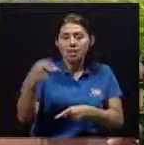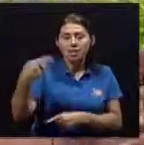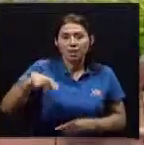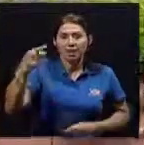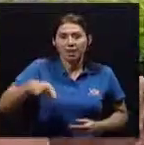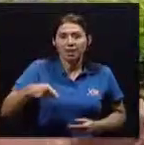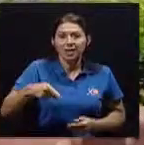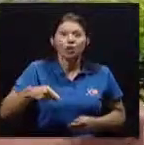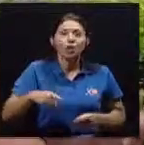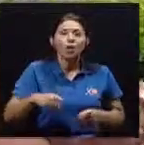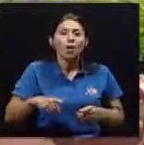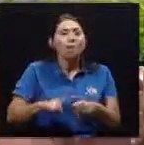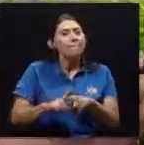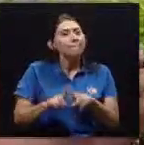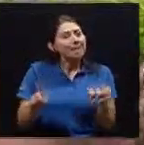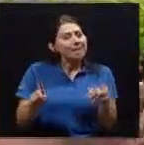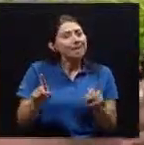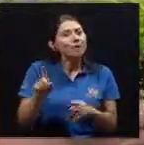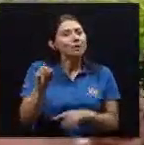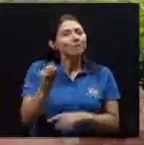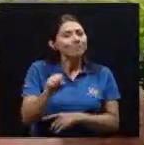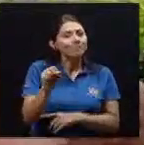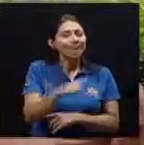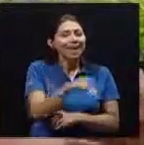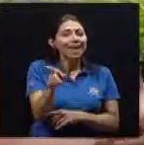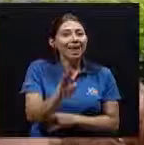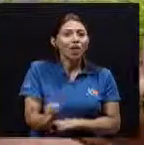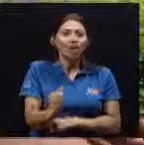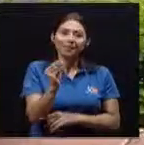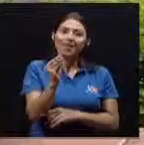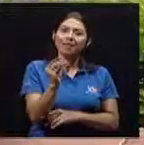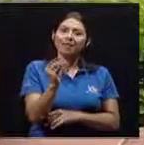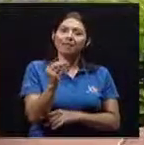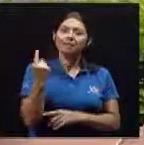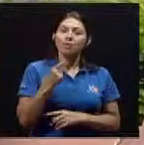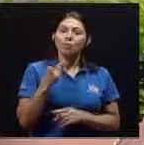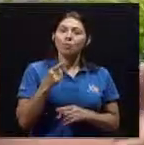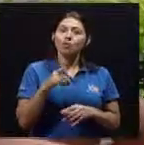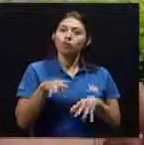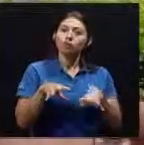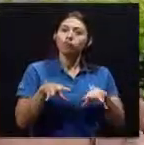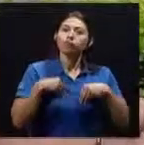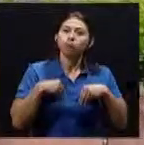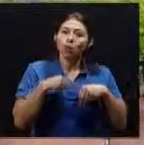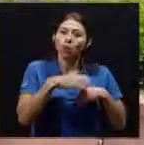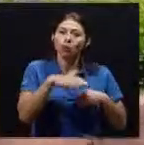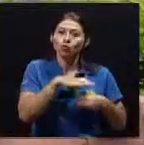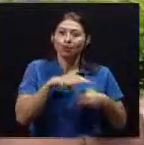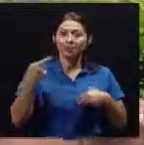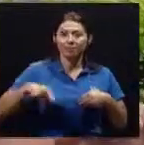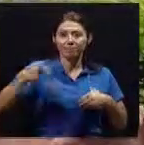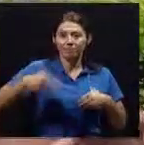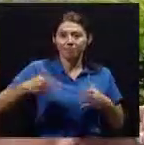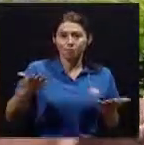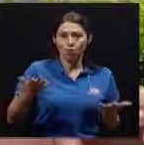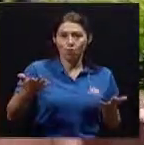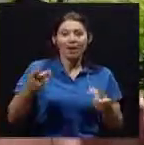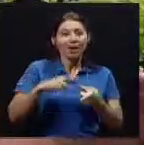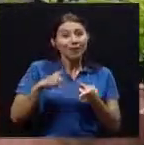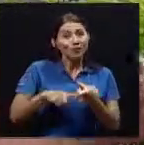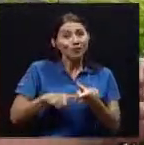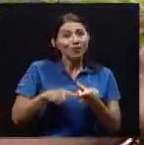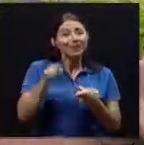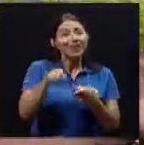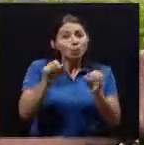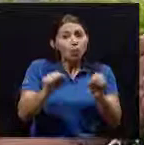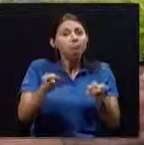como uno desearía, pero sí el adolescente es de tomar conductas de riesgo, ¿verdad?, en ese periodo. Entonces eso